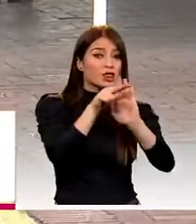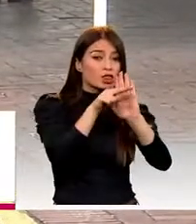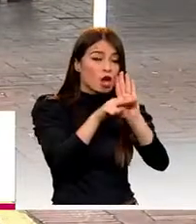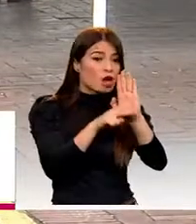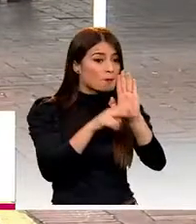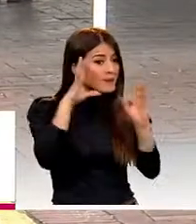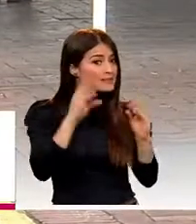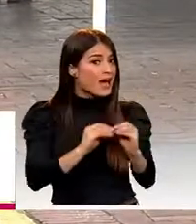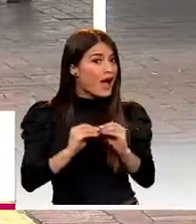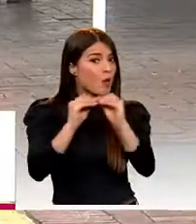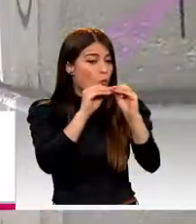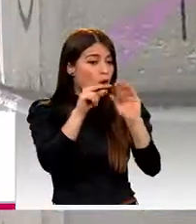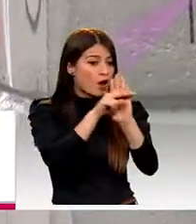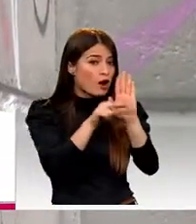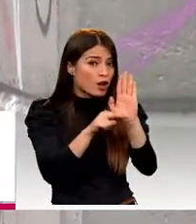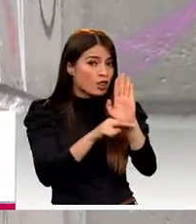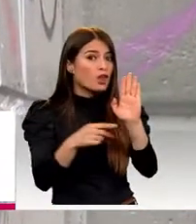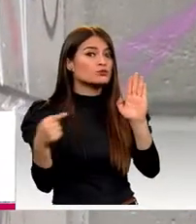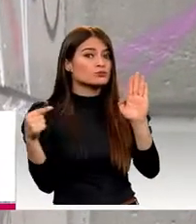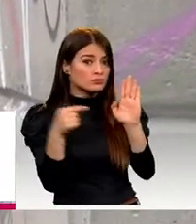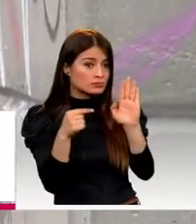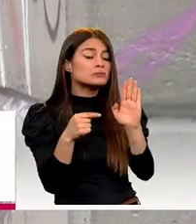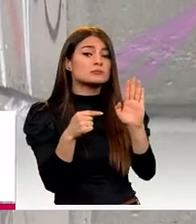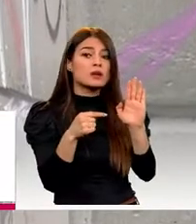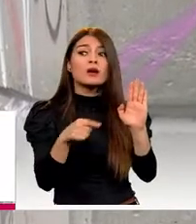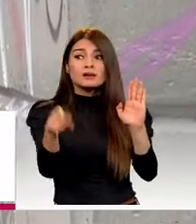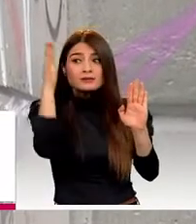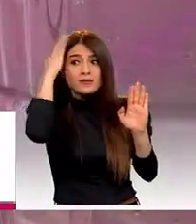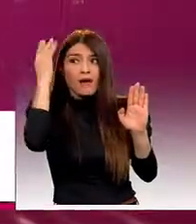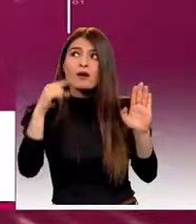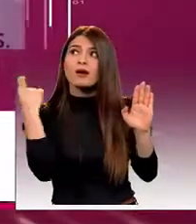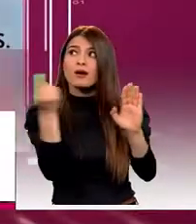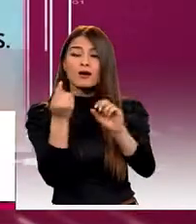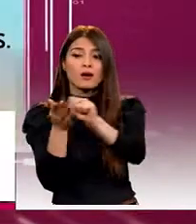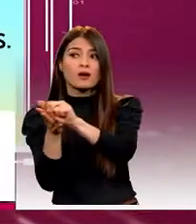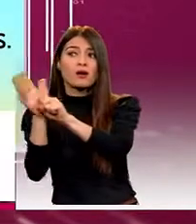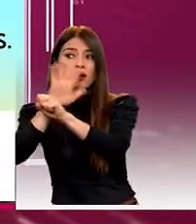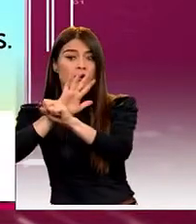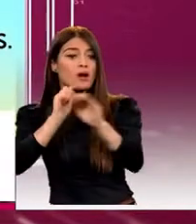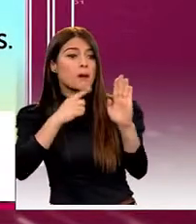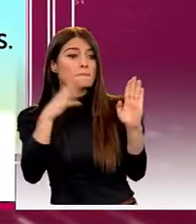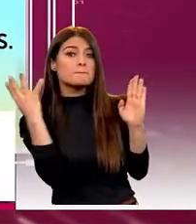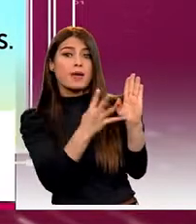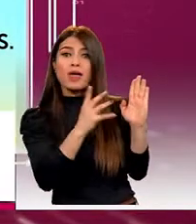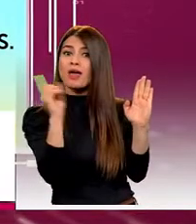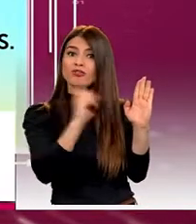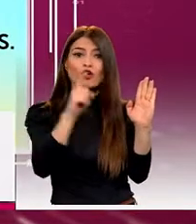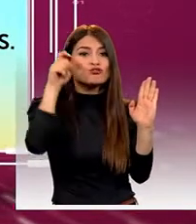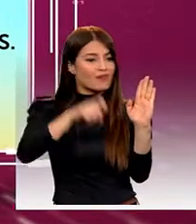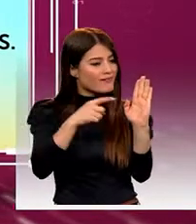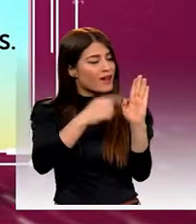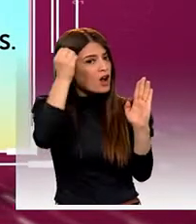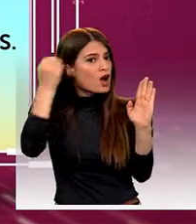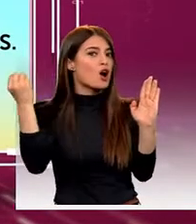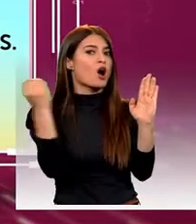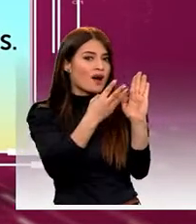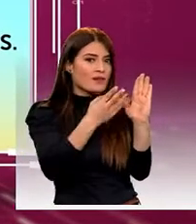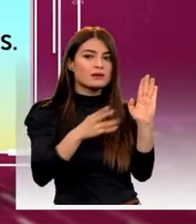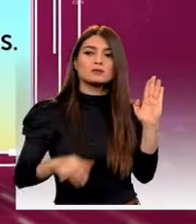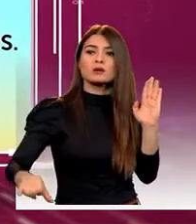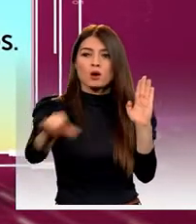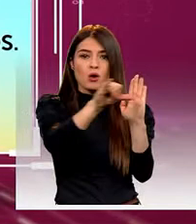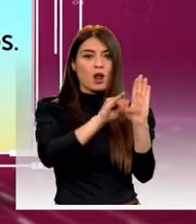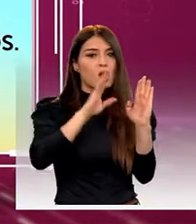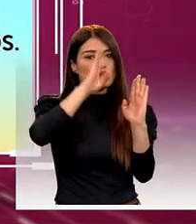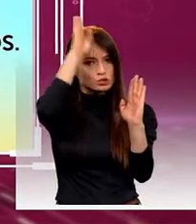caso de la emergencia sanitaria se tienen que volver costumbre. Y esto es lo que debe pasar desde el lunes, cuando se abren las puertas de cientos de empresas después